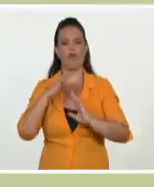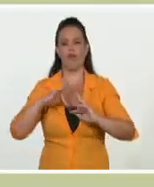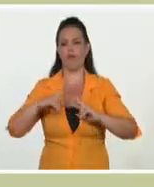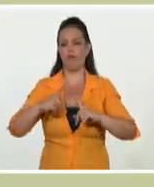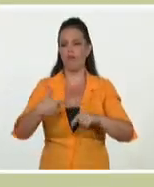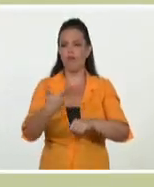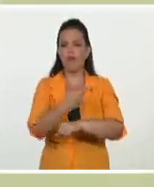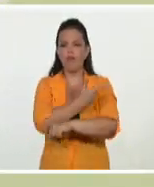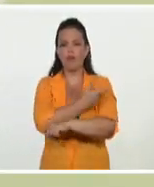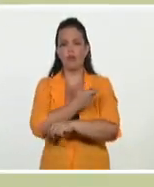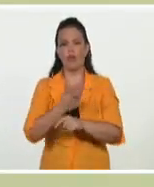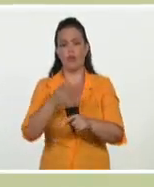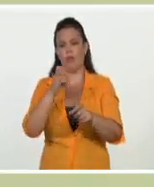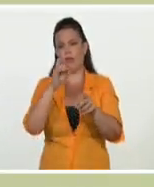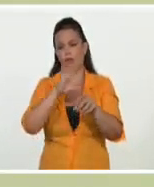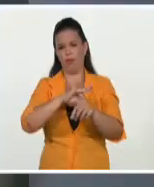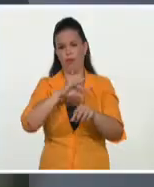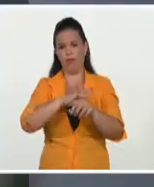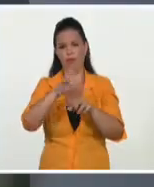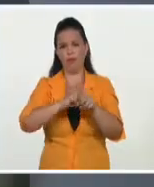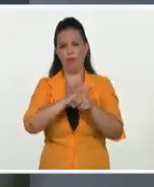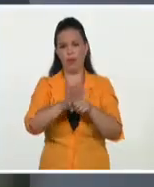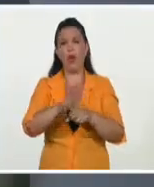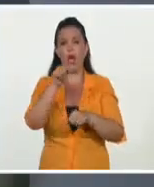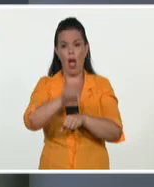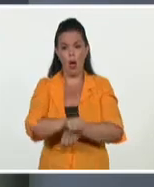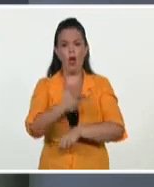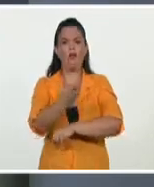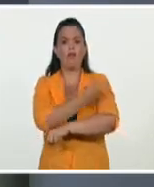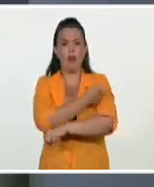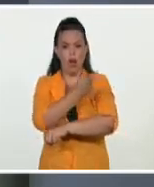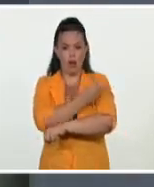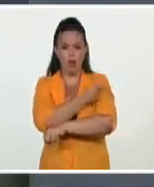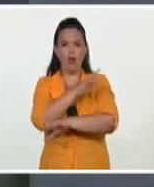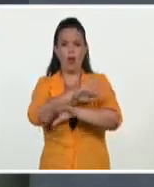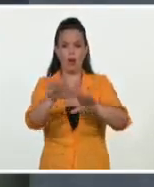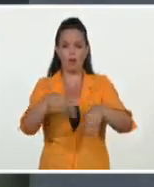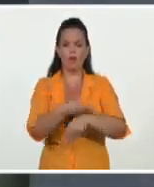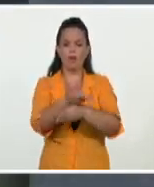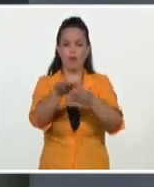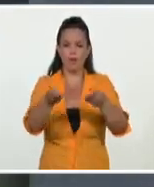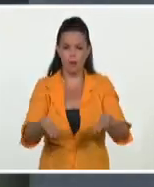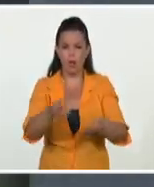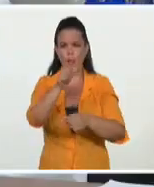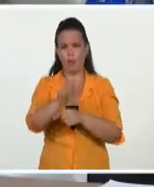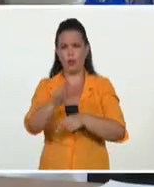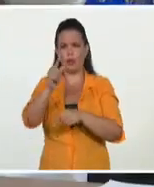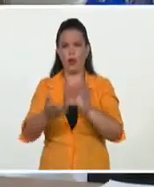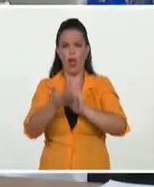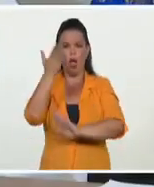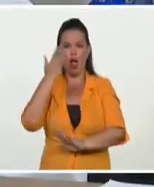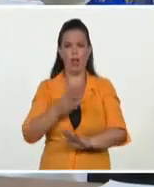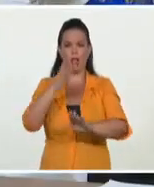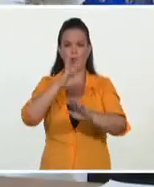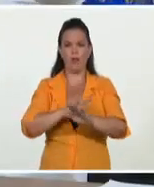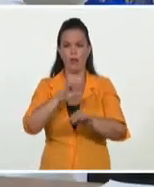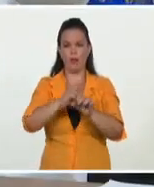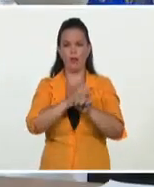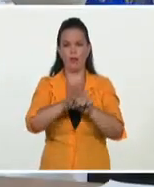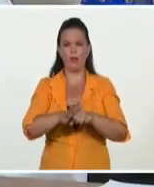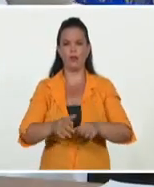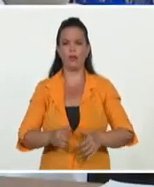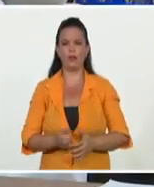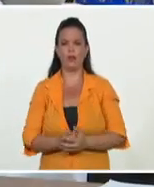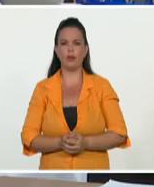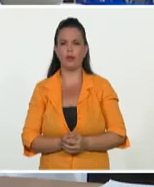ha apostado por un candidato vacunal para quienes han padecido ya la COVID-19. Cada una de las fases se extiende